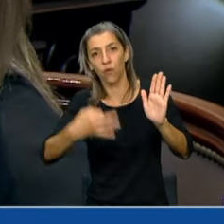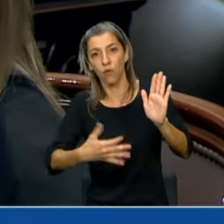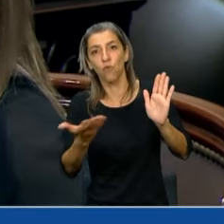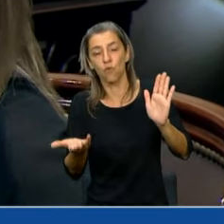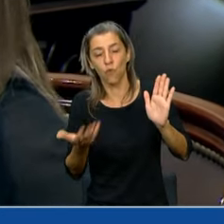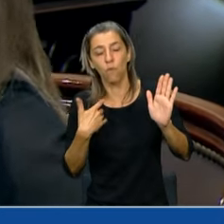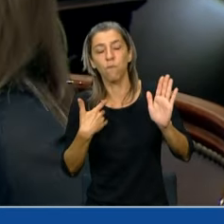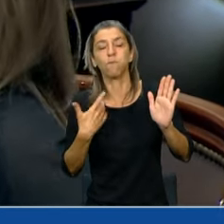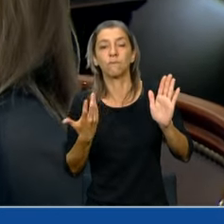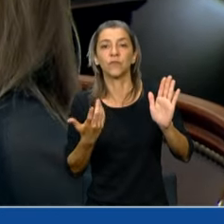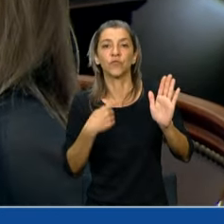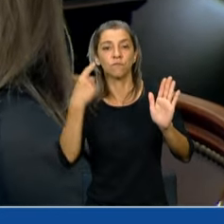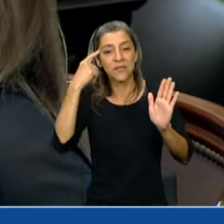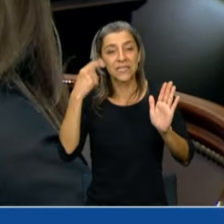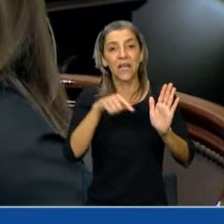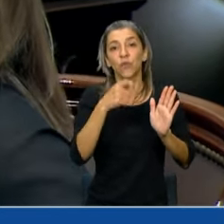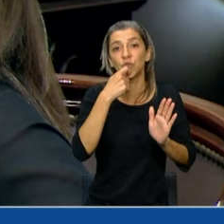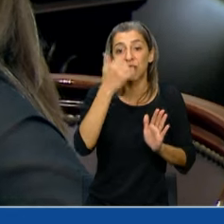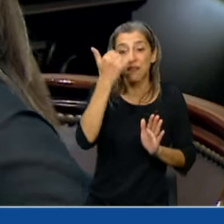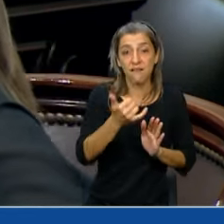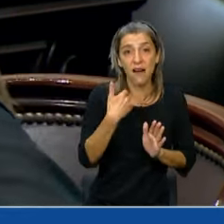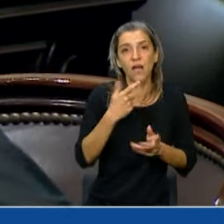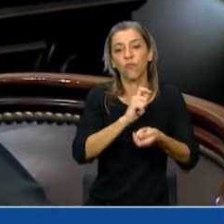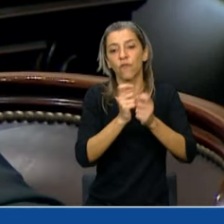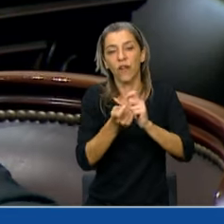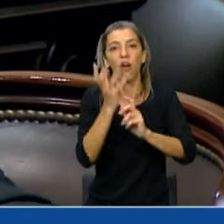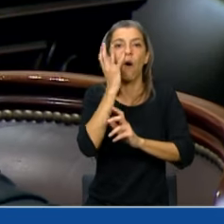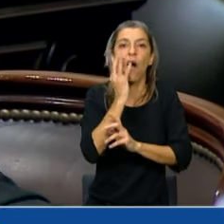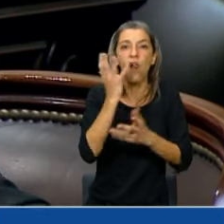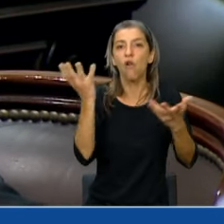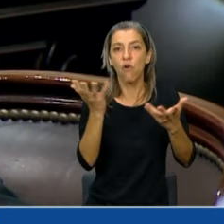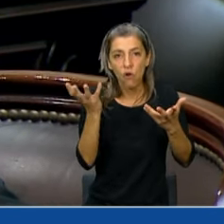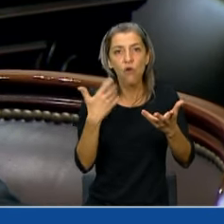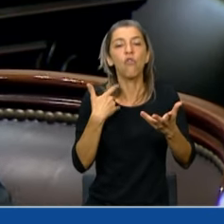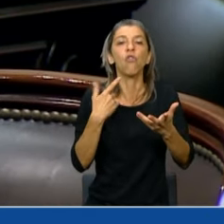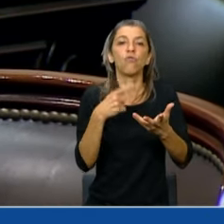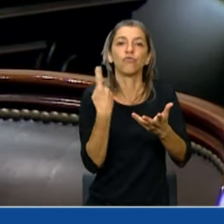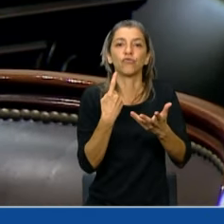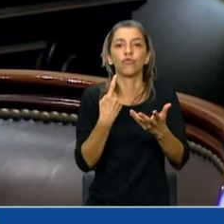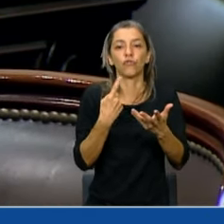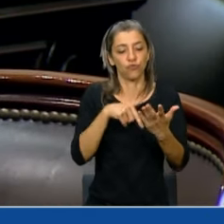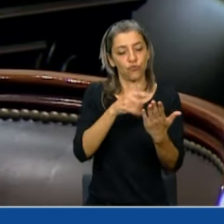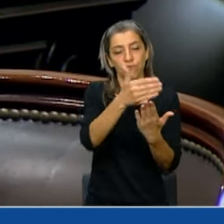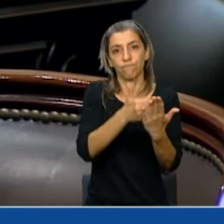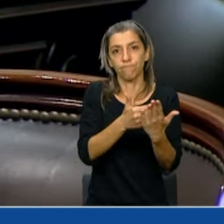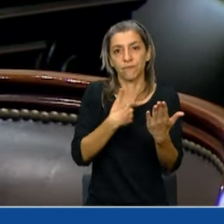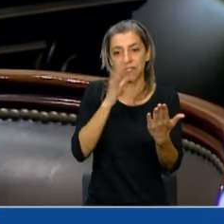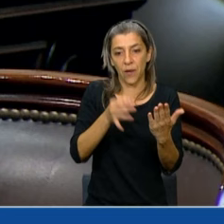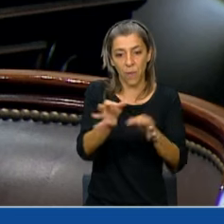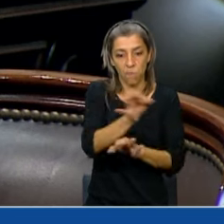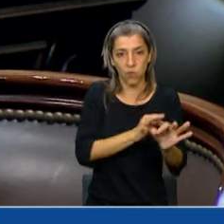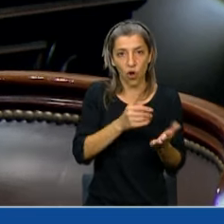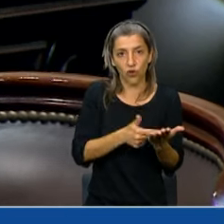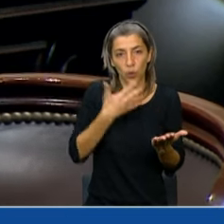la modificación la ampliación o la transferencia se cumplen las pautas ambientales Dónde